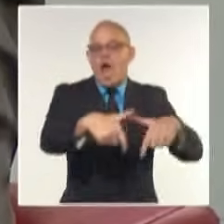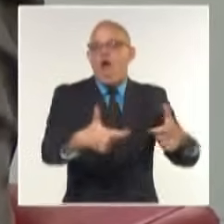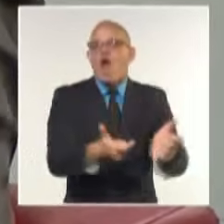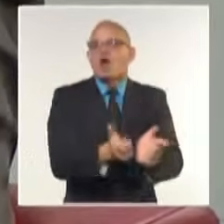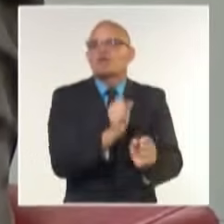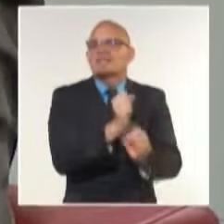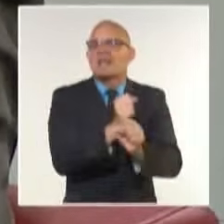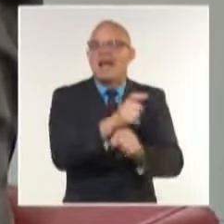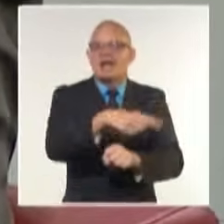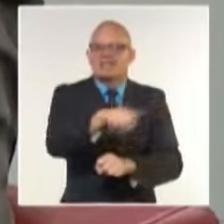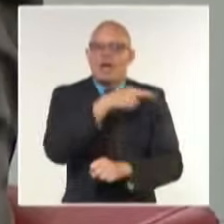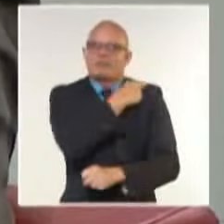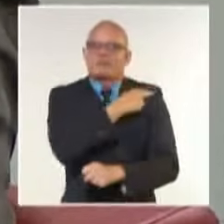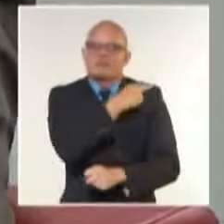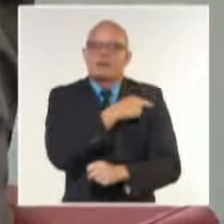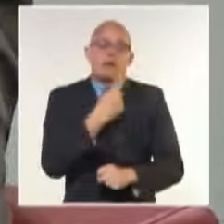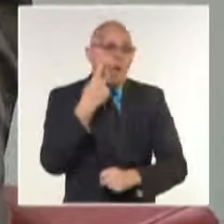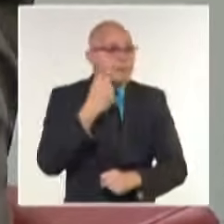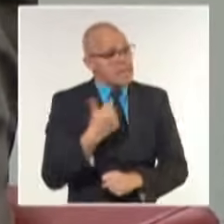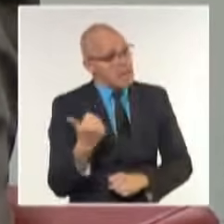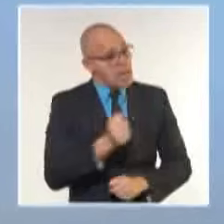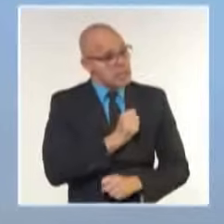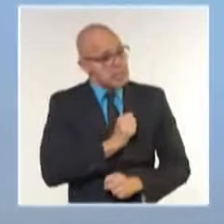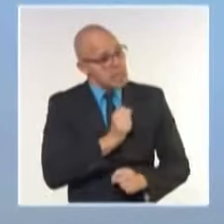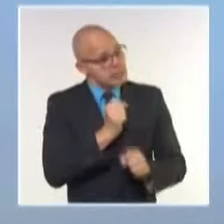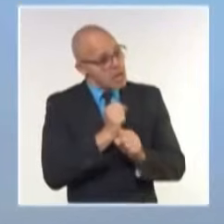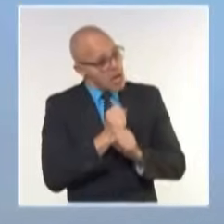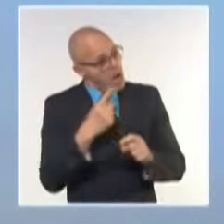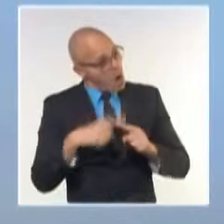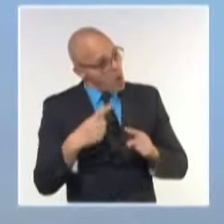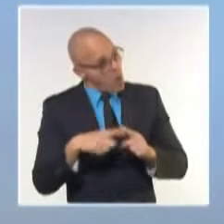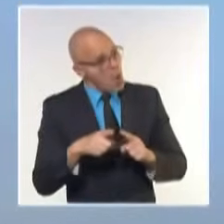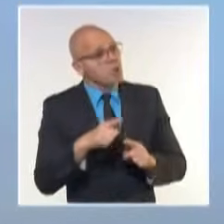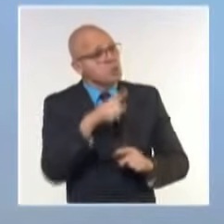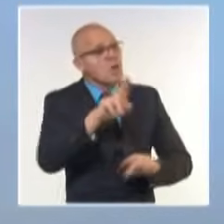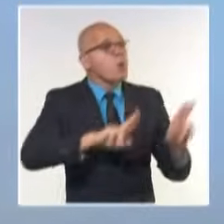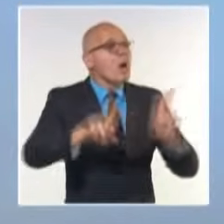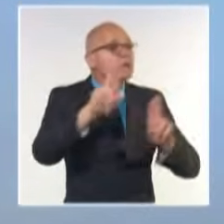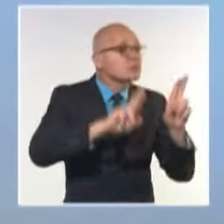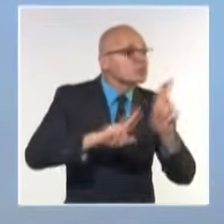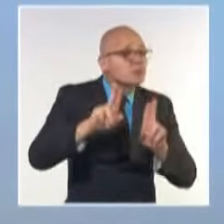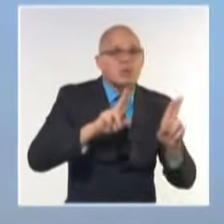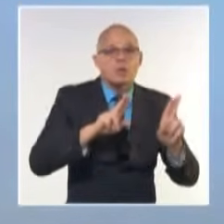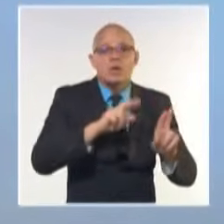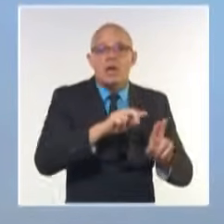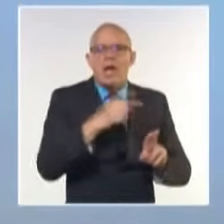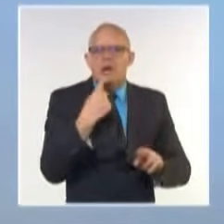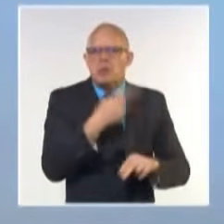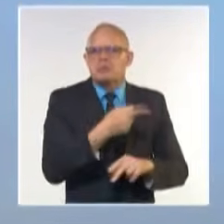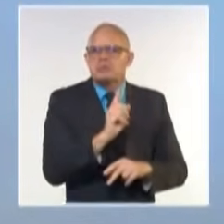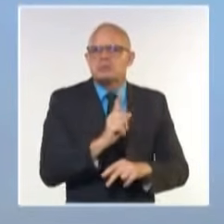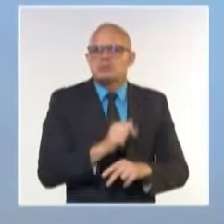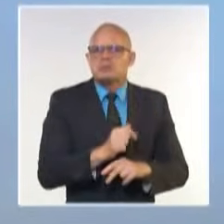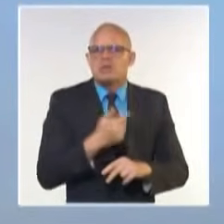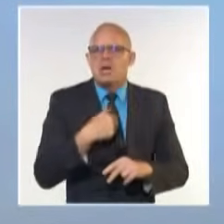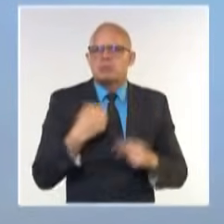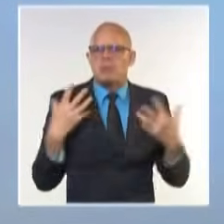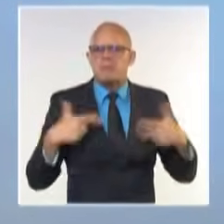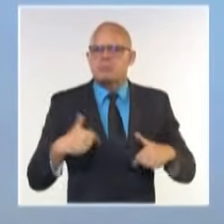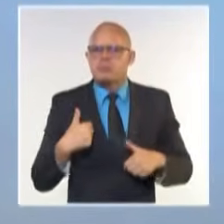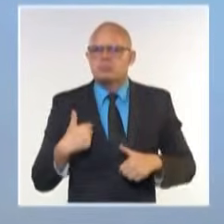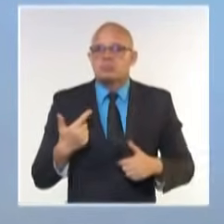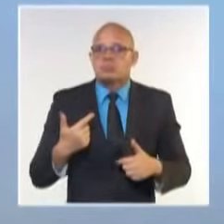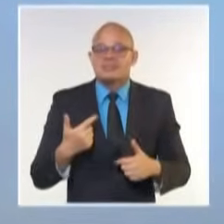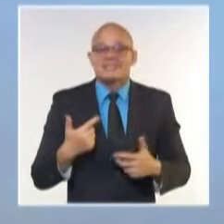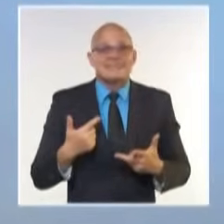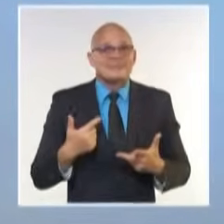caso la persona que estaba ofreciendo estos supuestos servicios. Lo que pasa es que no se utilizaron los órganos colegiados en ese lugar. Es una de las esencias. Eso